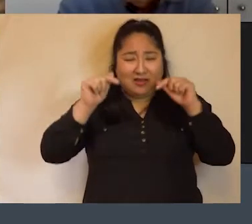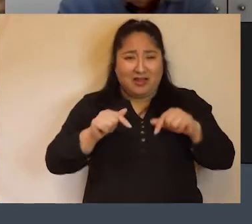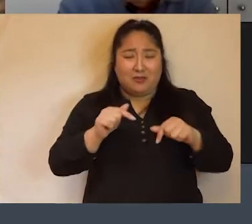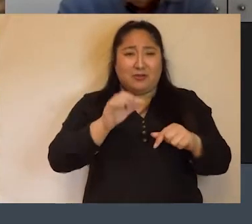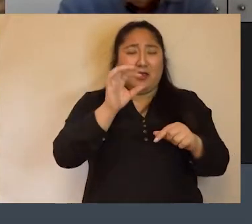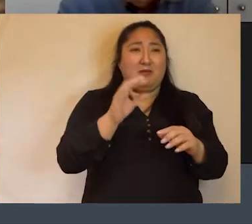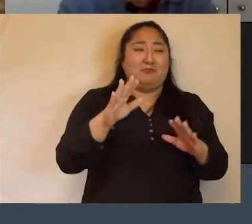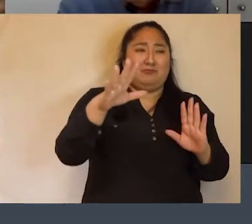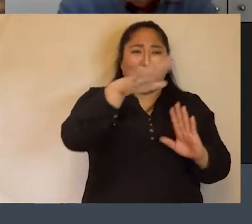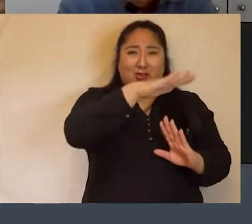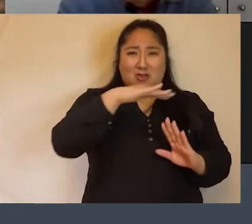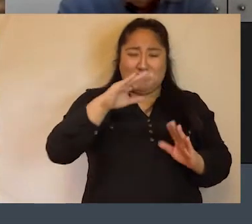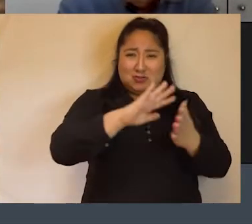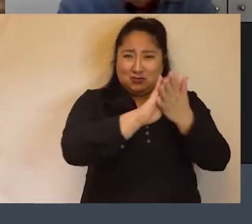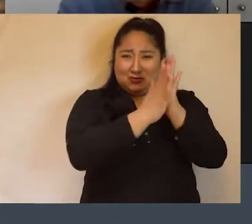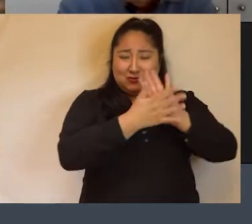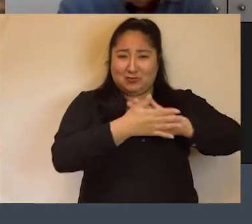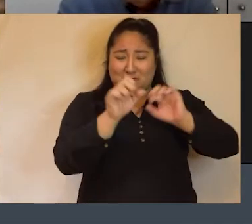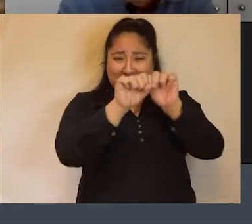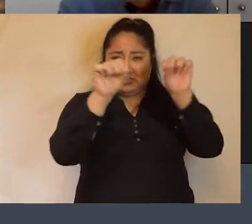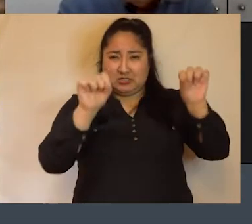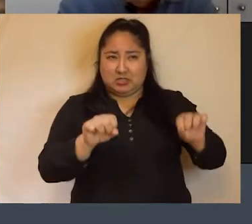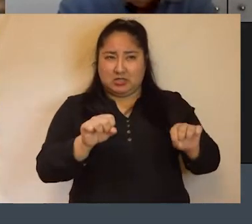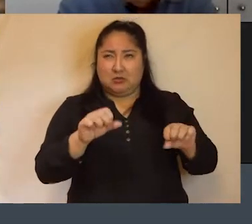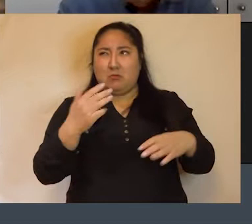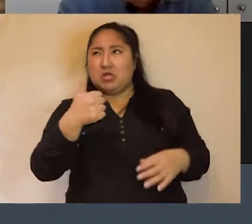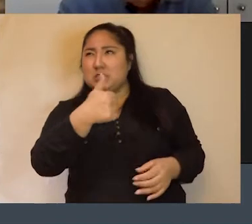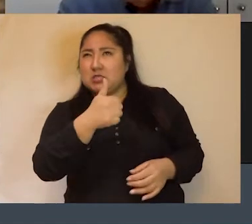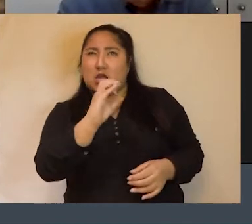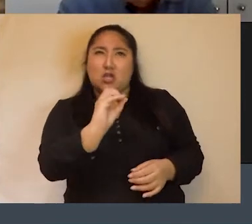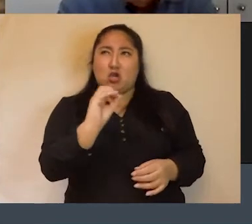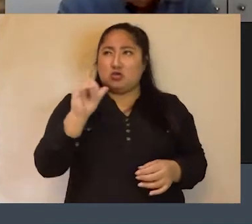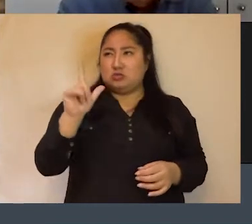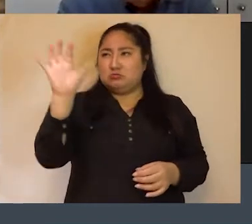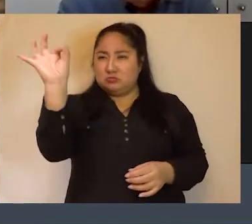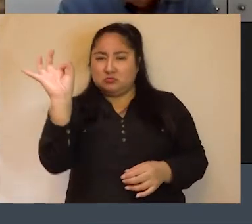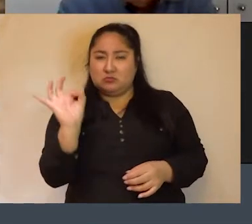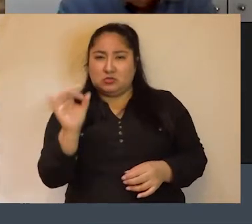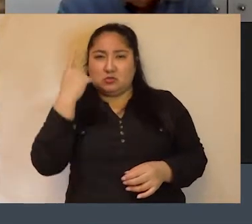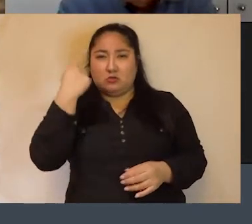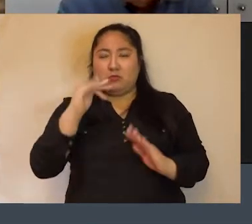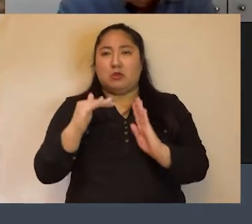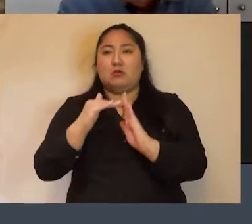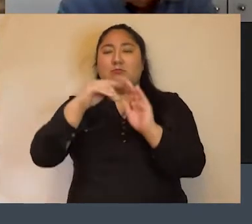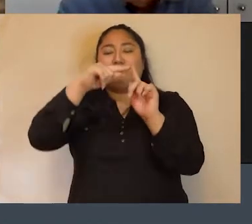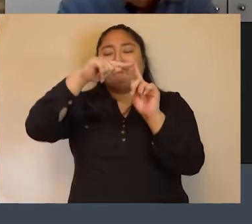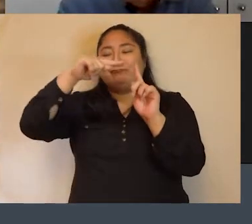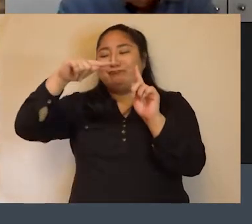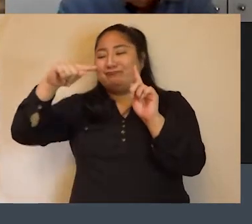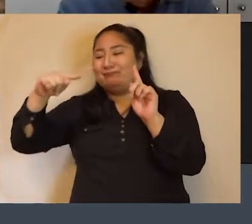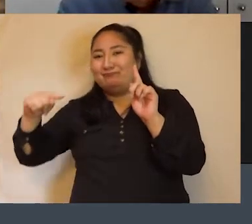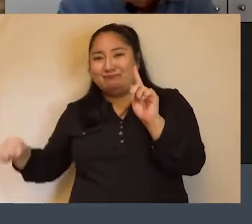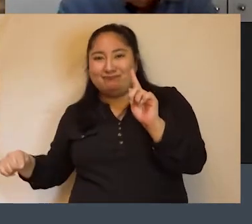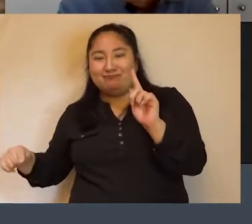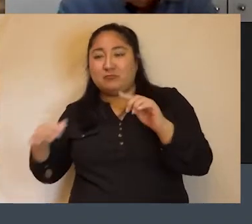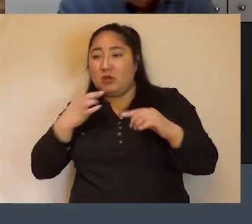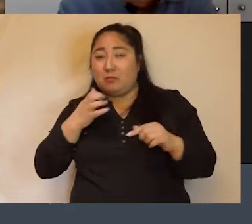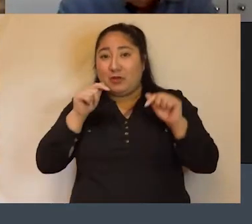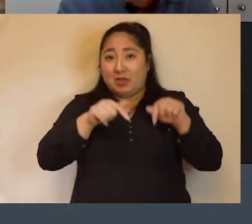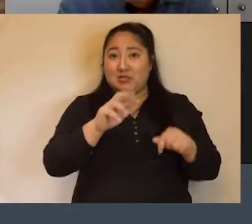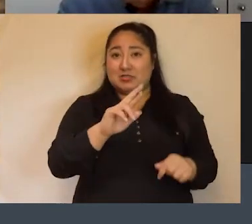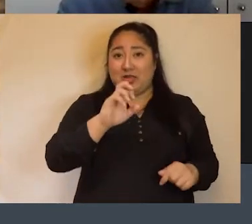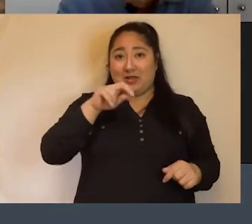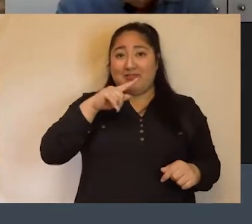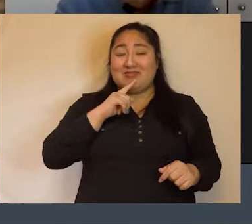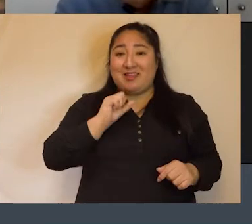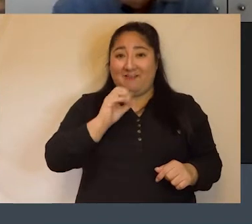promedio, la rentabilidad promedio del sistema, sigue en torno a los 6-7%, pero va decreciendo. Va